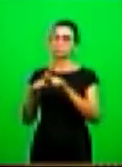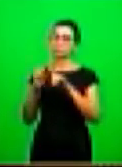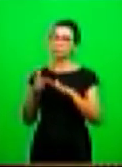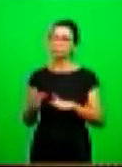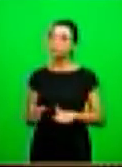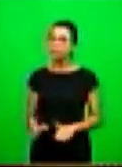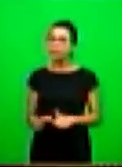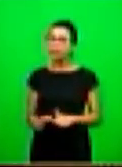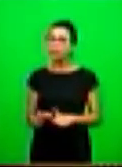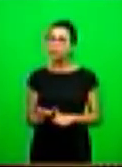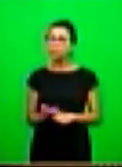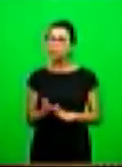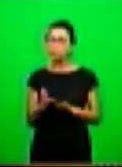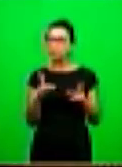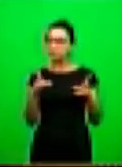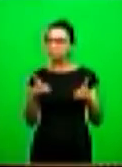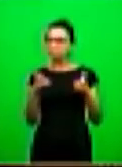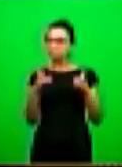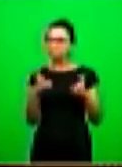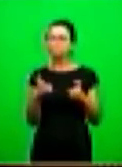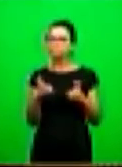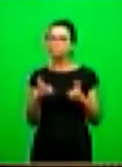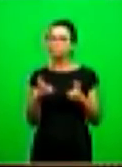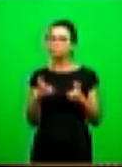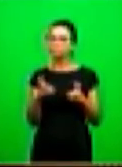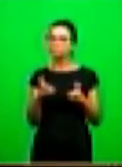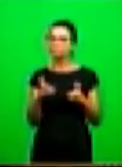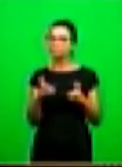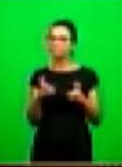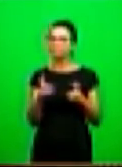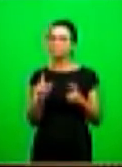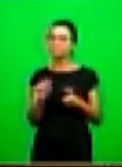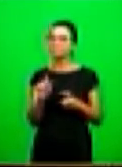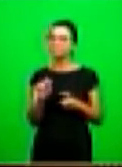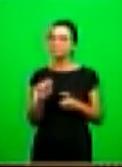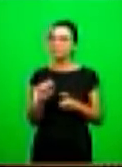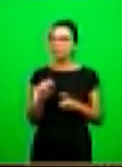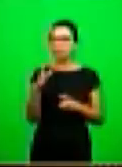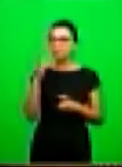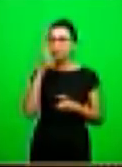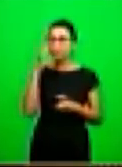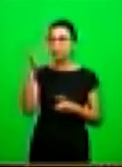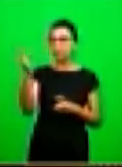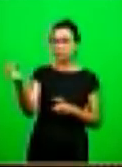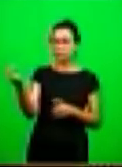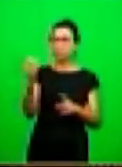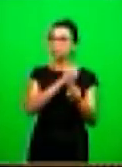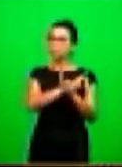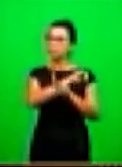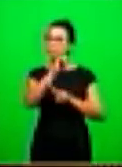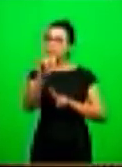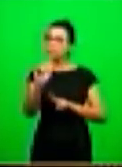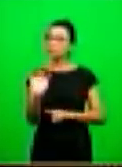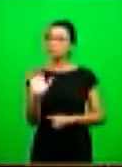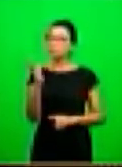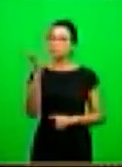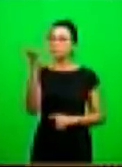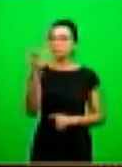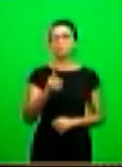que llama la atención de la iglesia es que lo que mueve la vida de la iglesia es estar atento a las señales